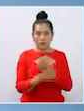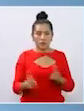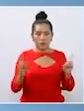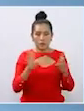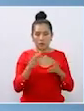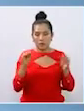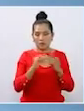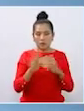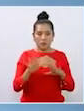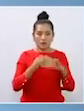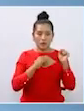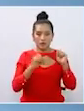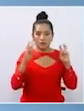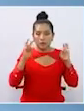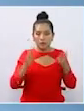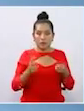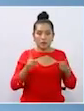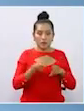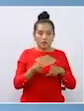Y así también